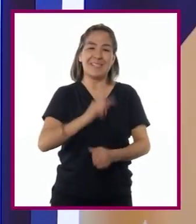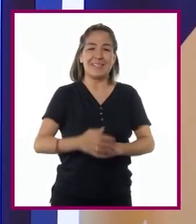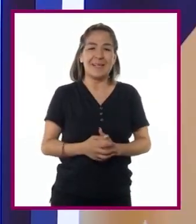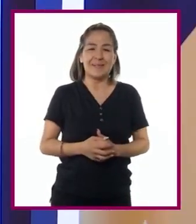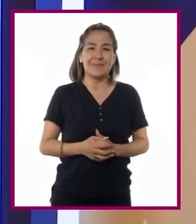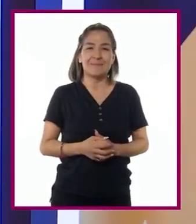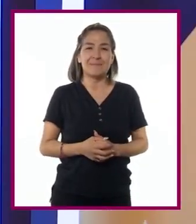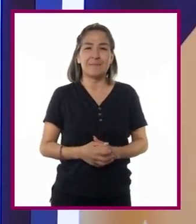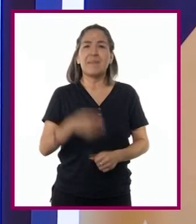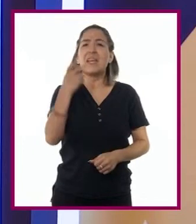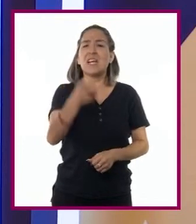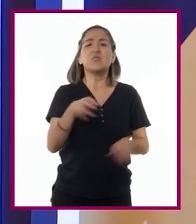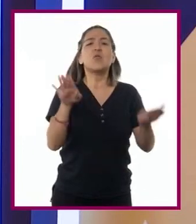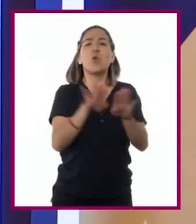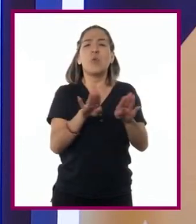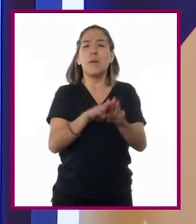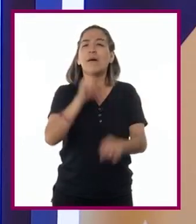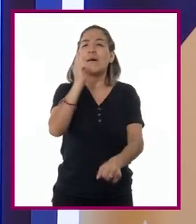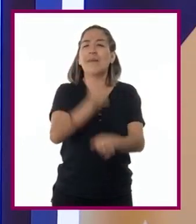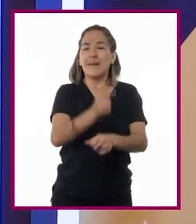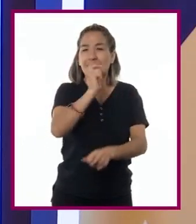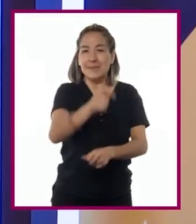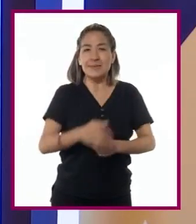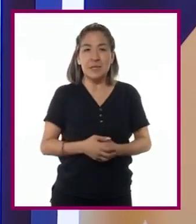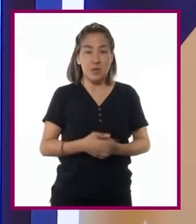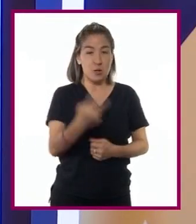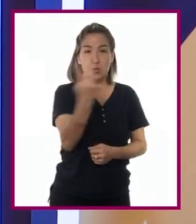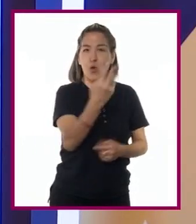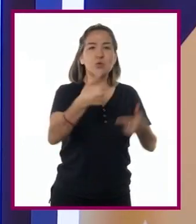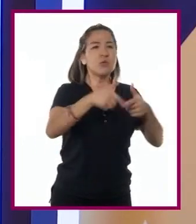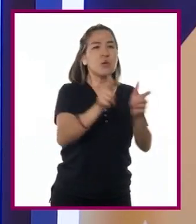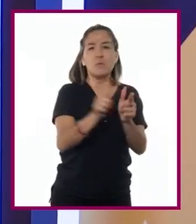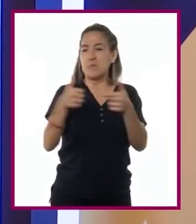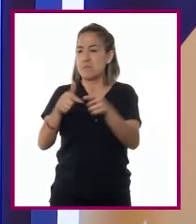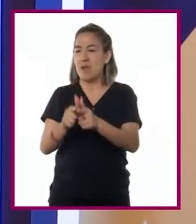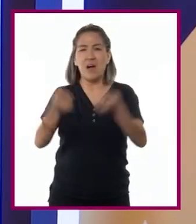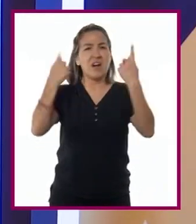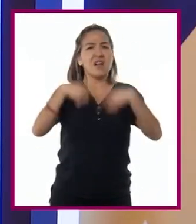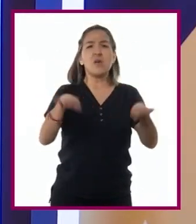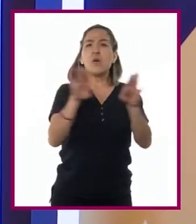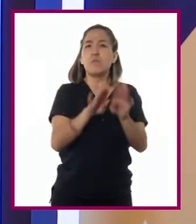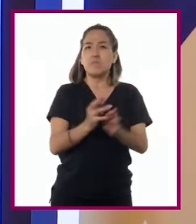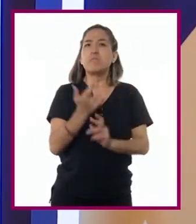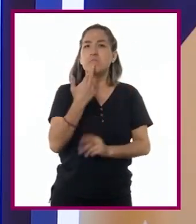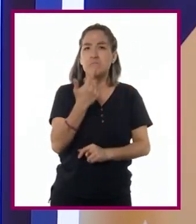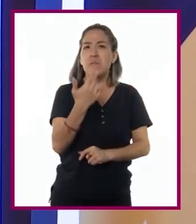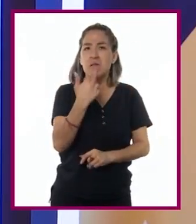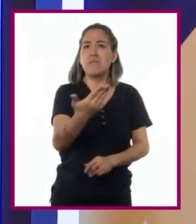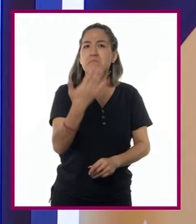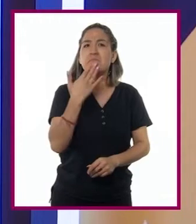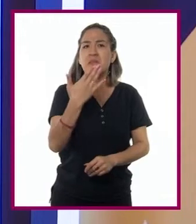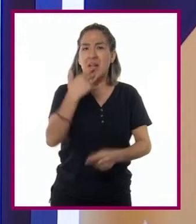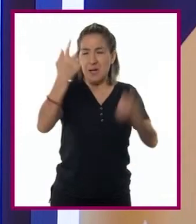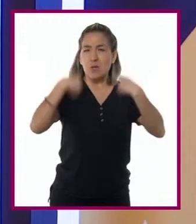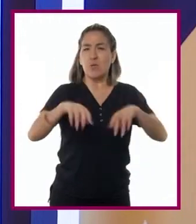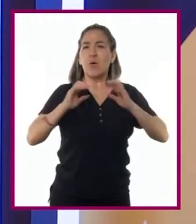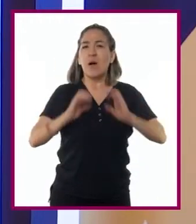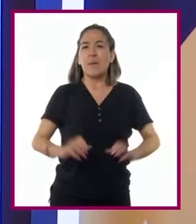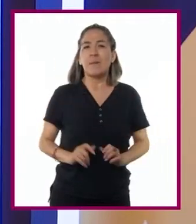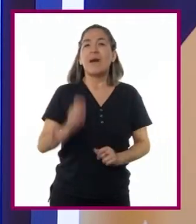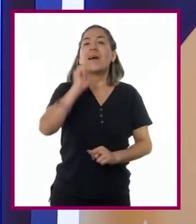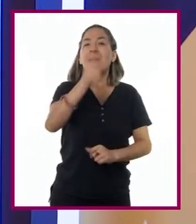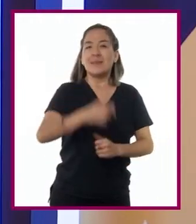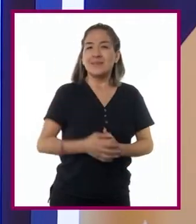los resultados se identifica que en ambos grupos hay efectos similares de mejoría, lo que permite deducir